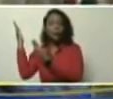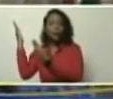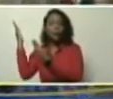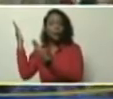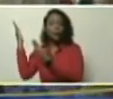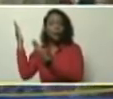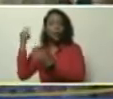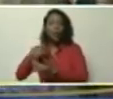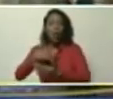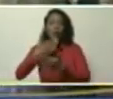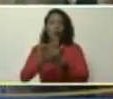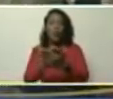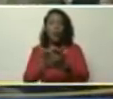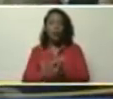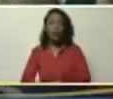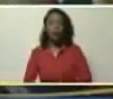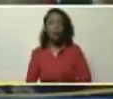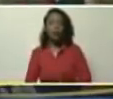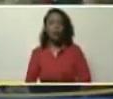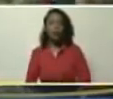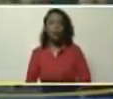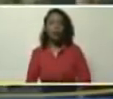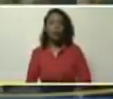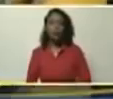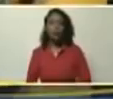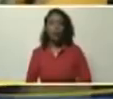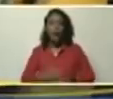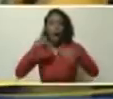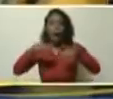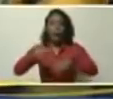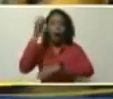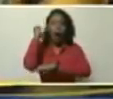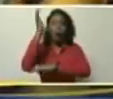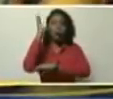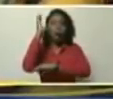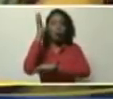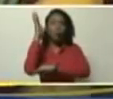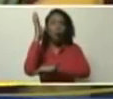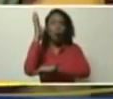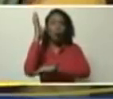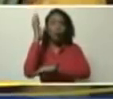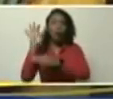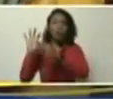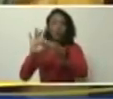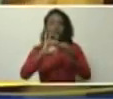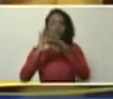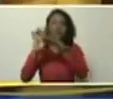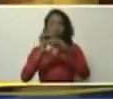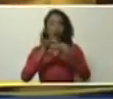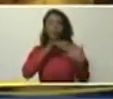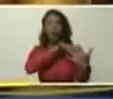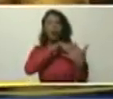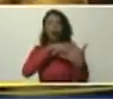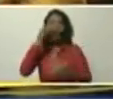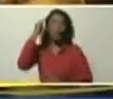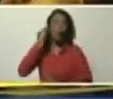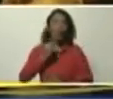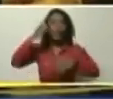Y pido a esta asamblea de unidades de batalla Bolívar